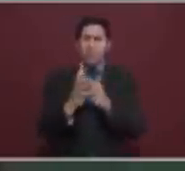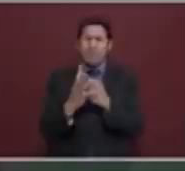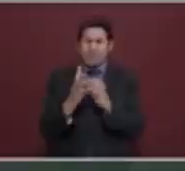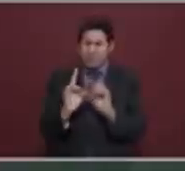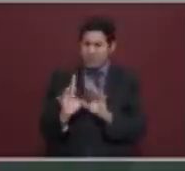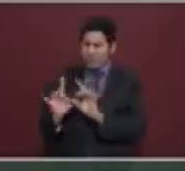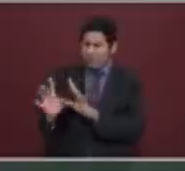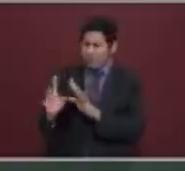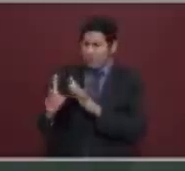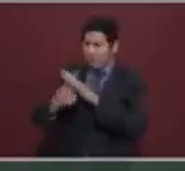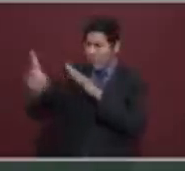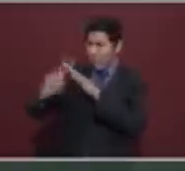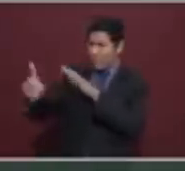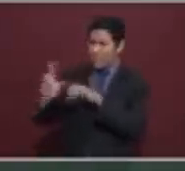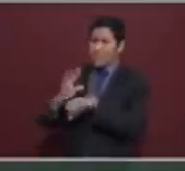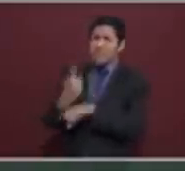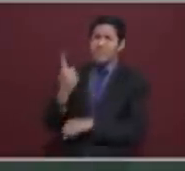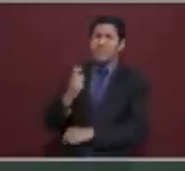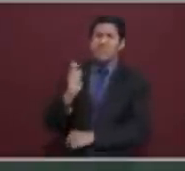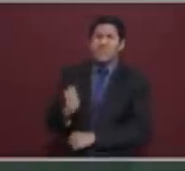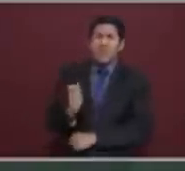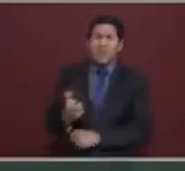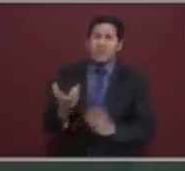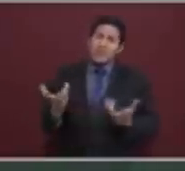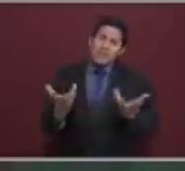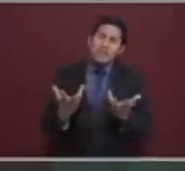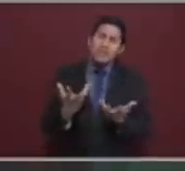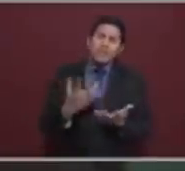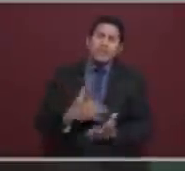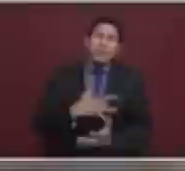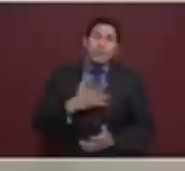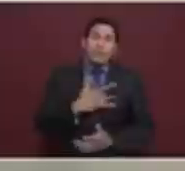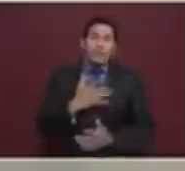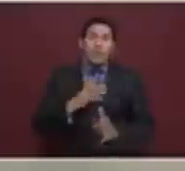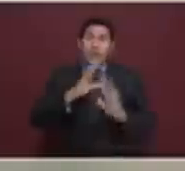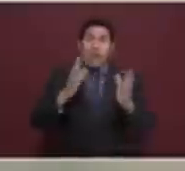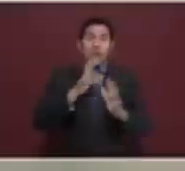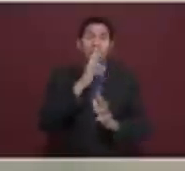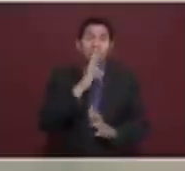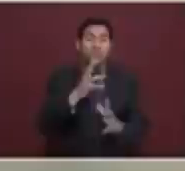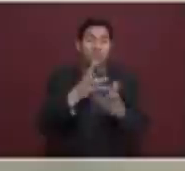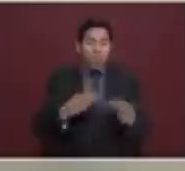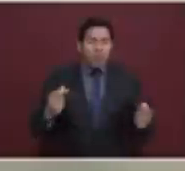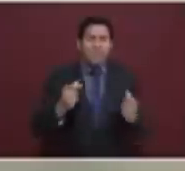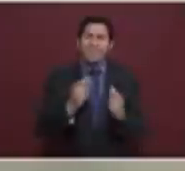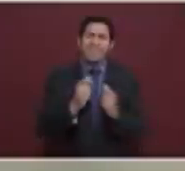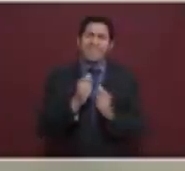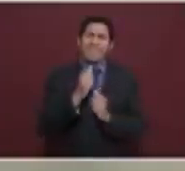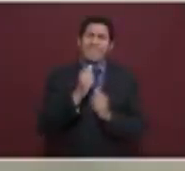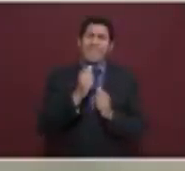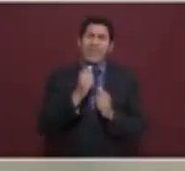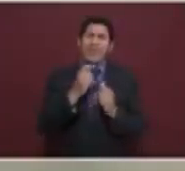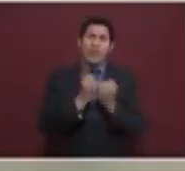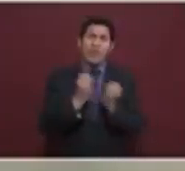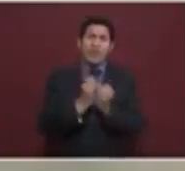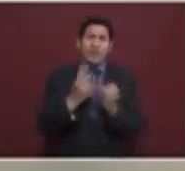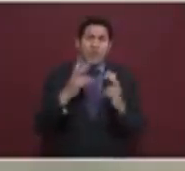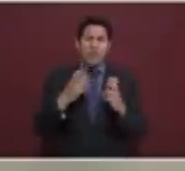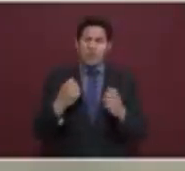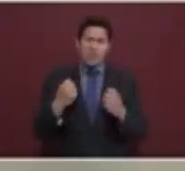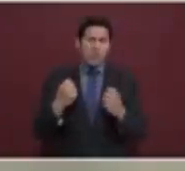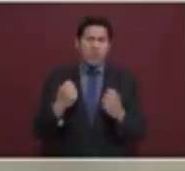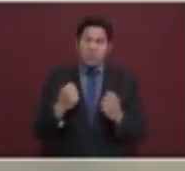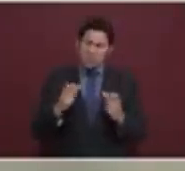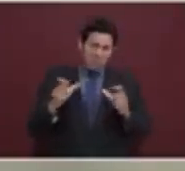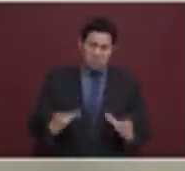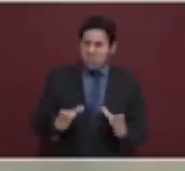sentimos que no se resuelve nada con el uso de la fuerza con medidas